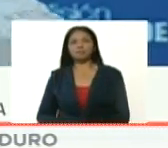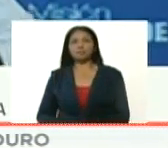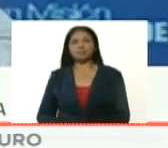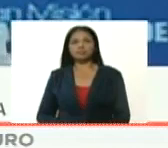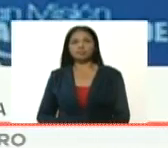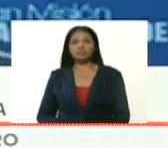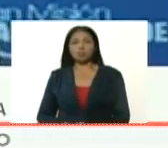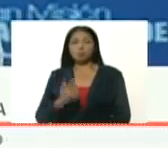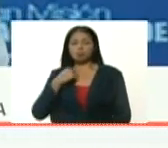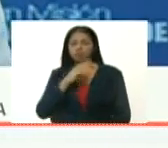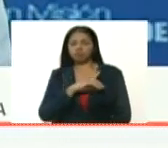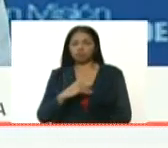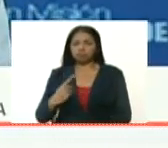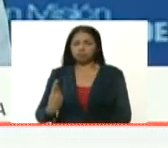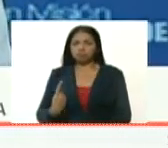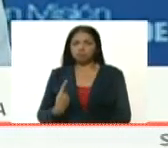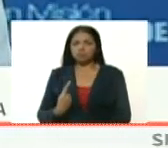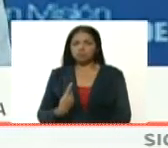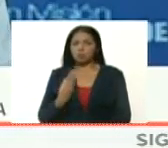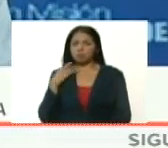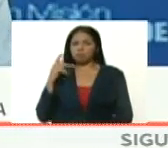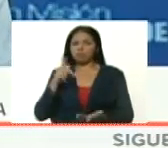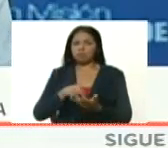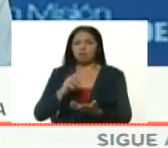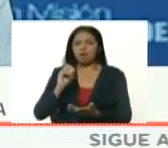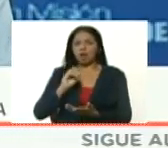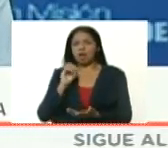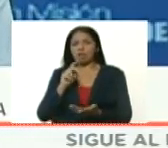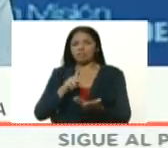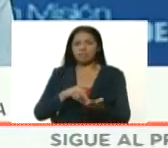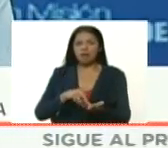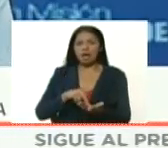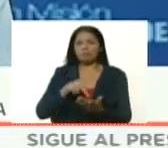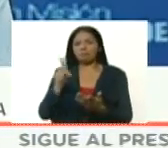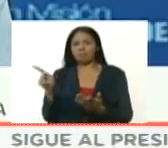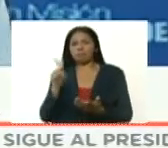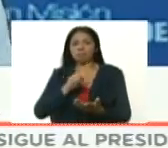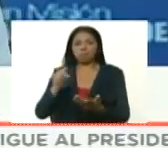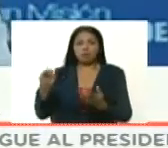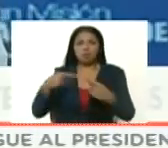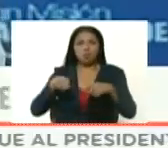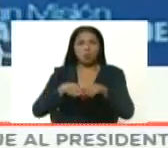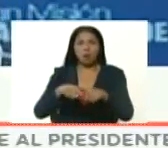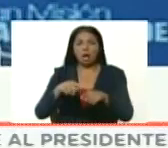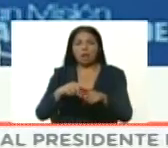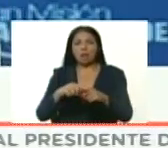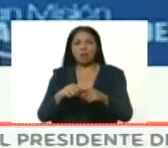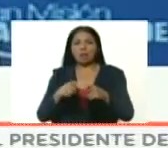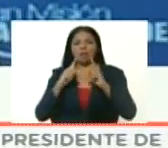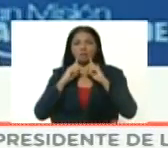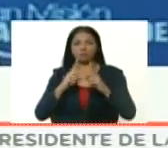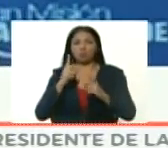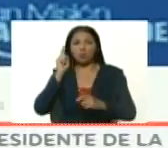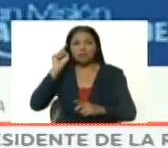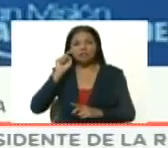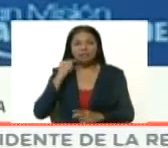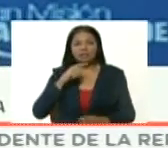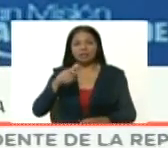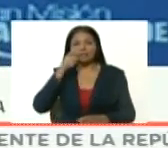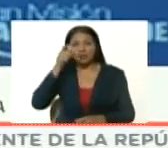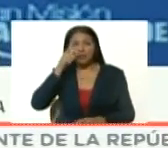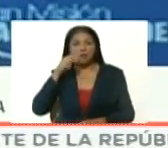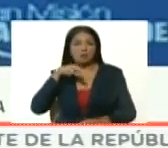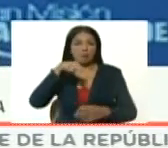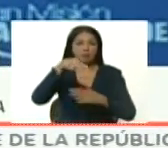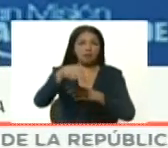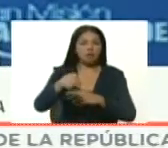tú deseas que al entrar o salir de tu comunidad y todas las vías adyacentes, tener seguridad. Si vas a pie,